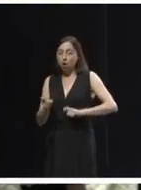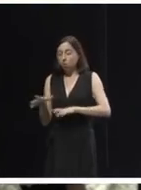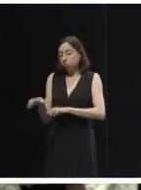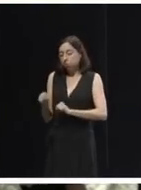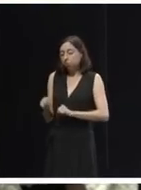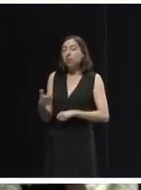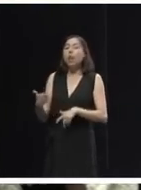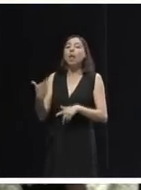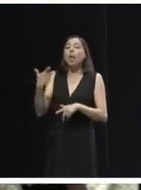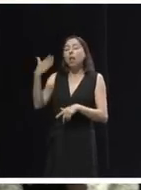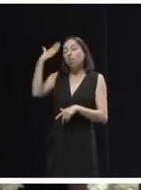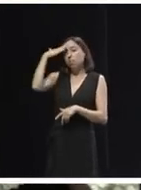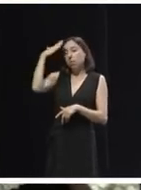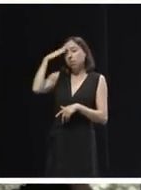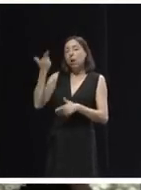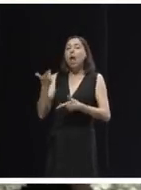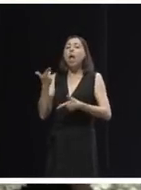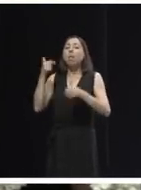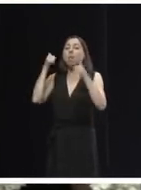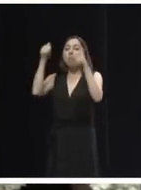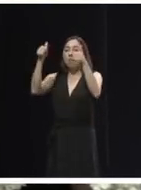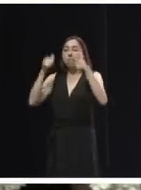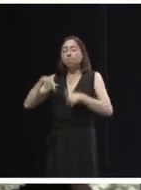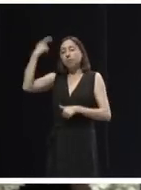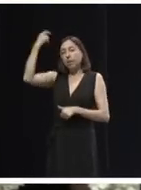Titular de la Cátedra de Teoría de la Comunicación desde